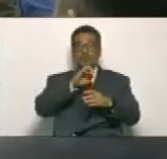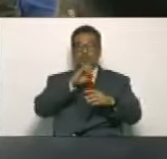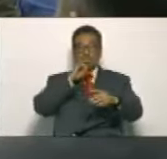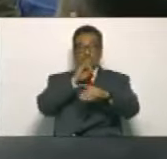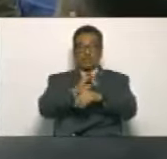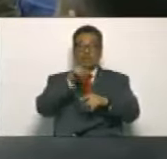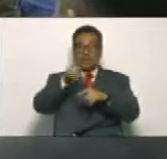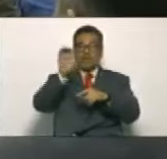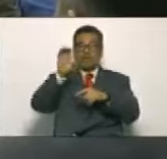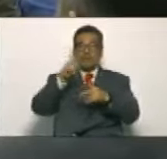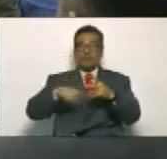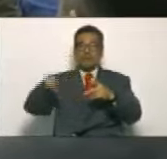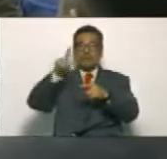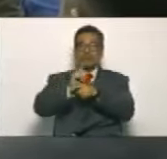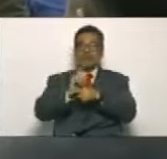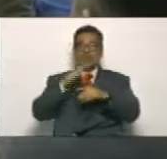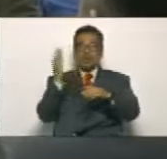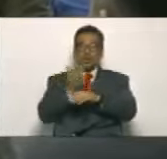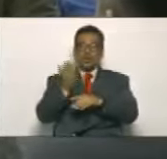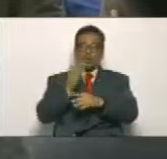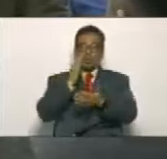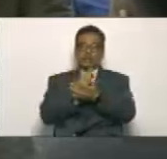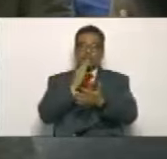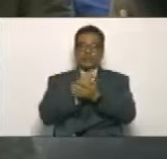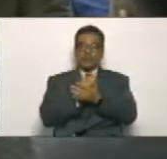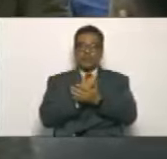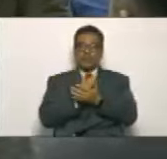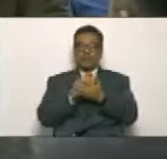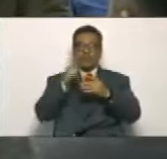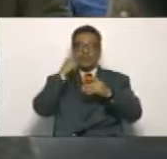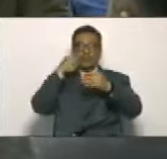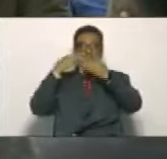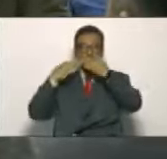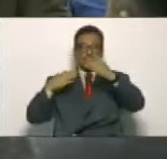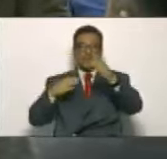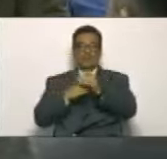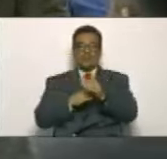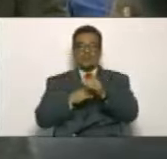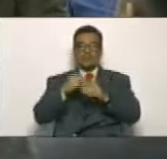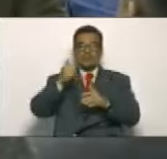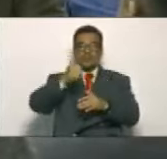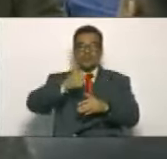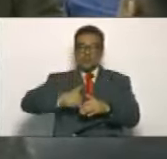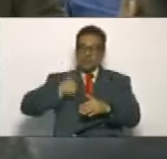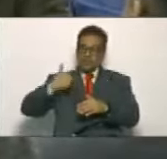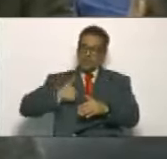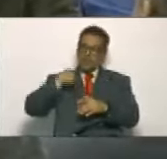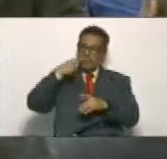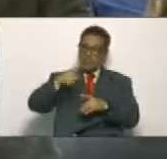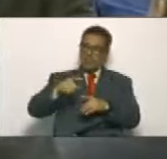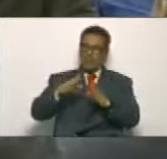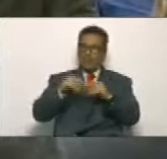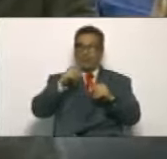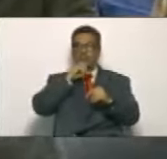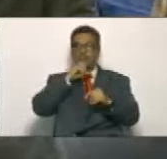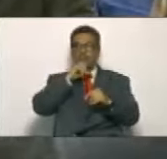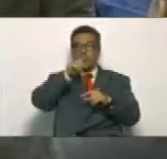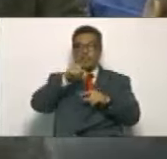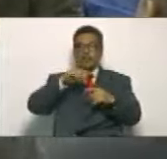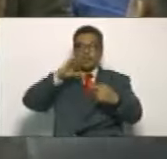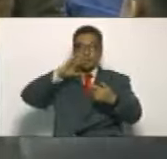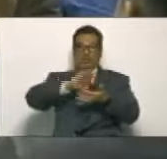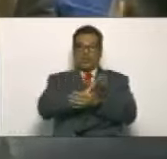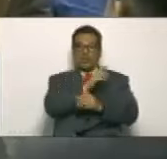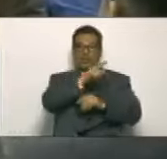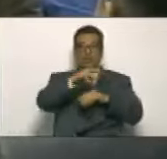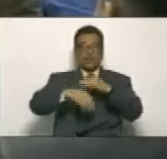patria, mediante golpes continuados, conspiraciones y bloqueos, aprovechando coyunturas difíciles para acabar con